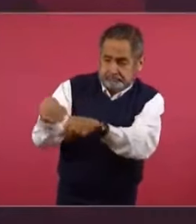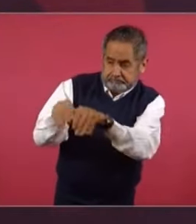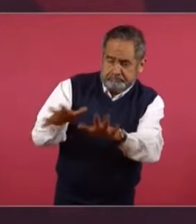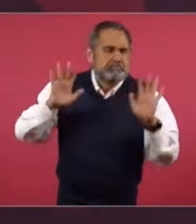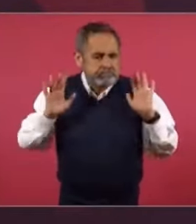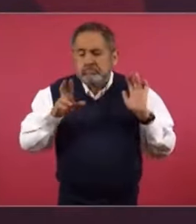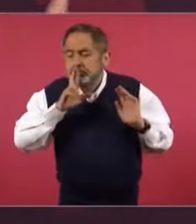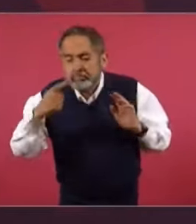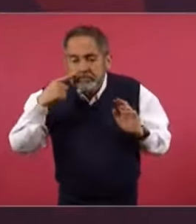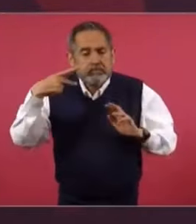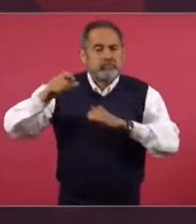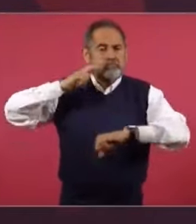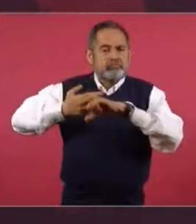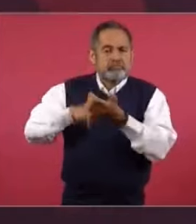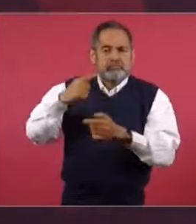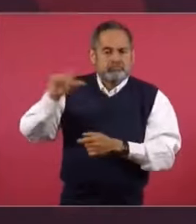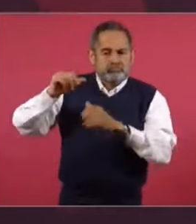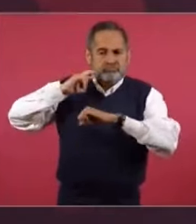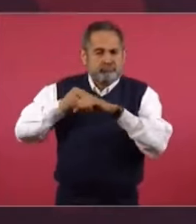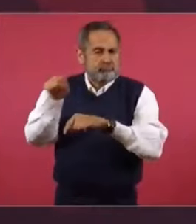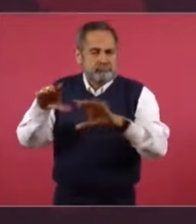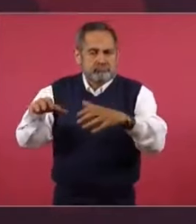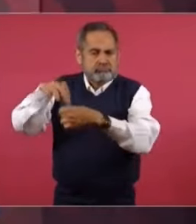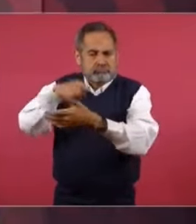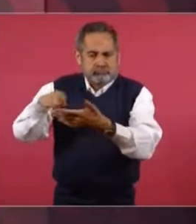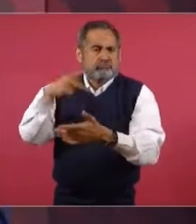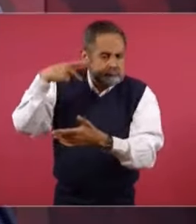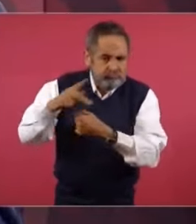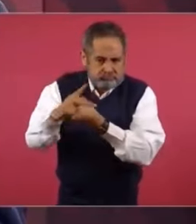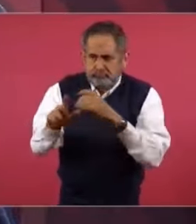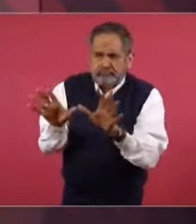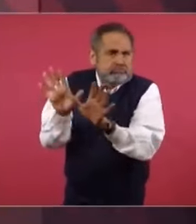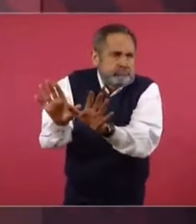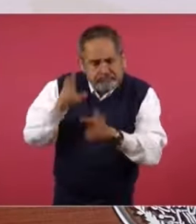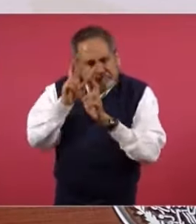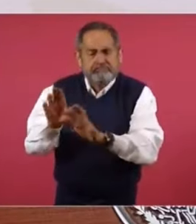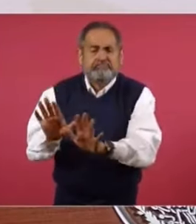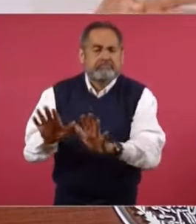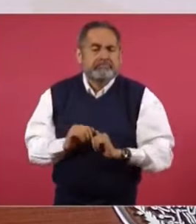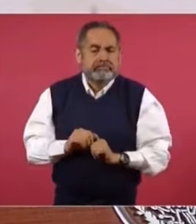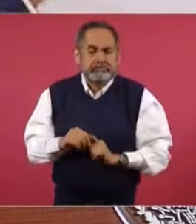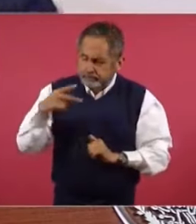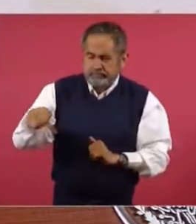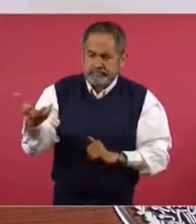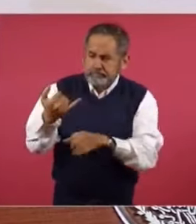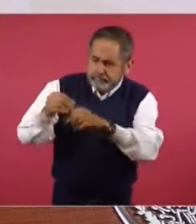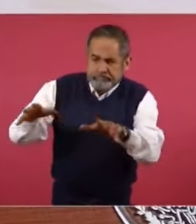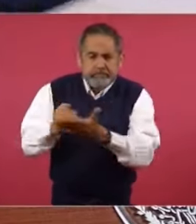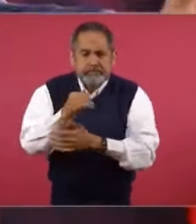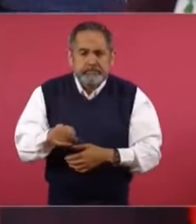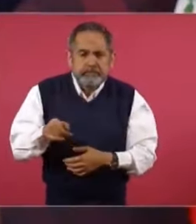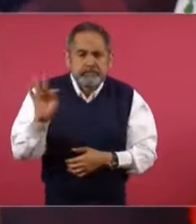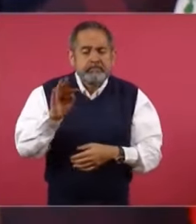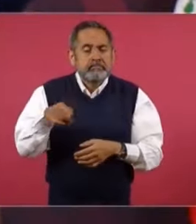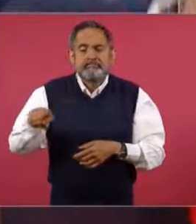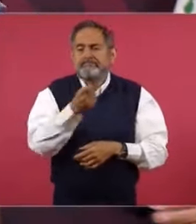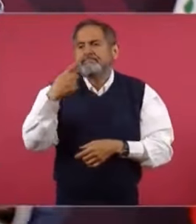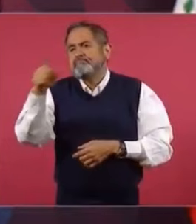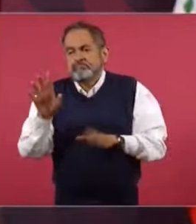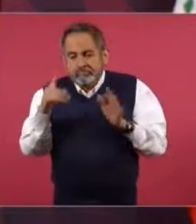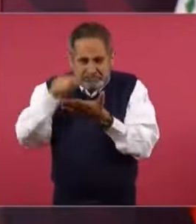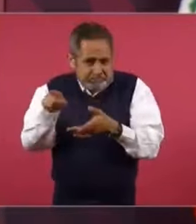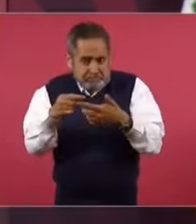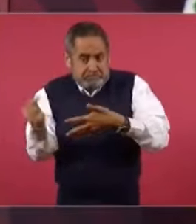resultados y que sea la autoridad competente del país donde hubieron elecciones la que decida si hay inconformidad. Deben haber